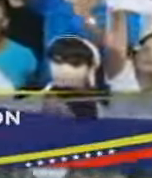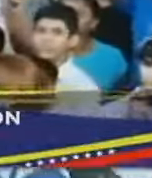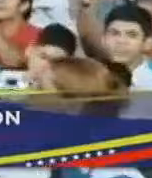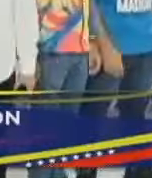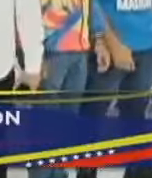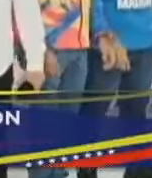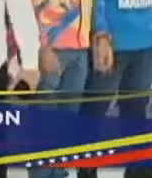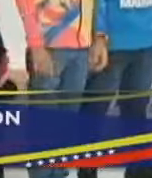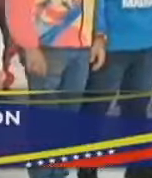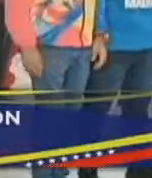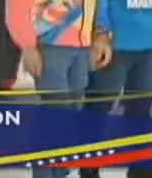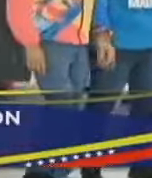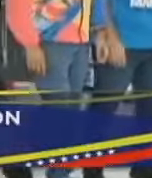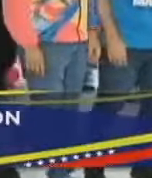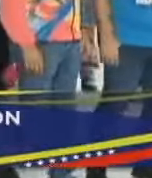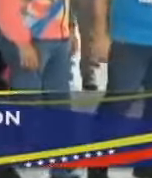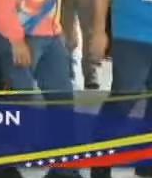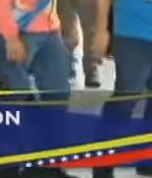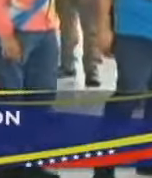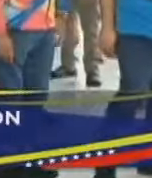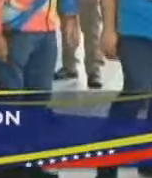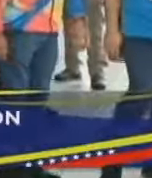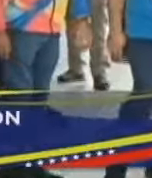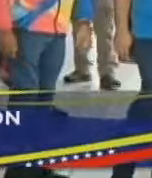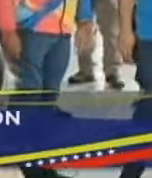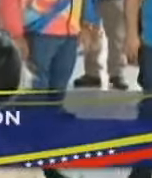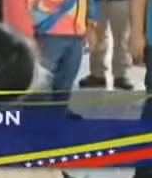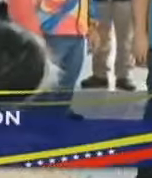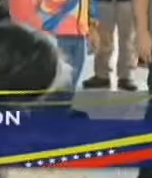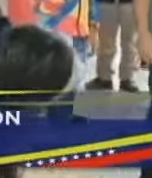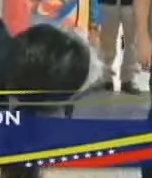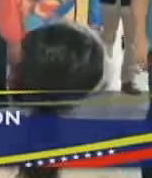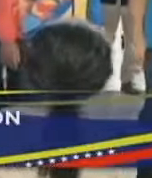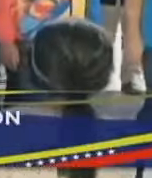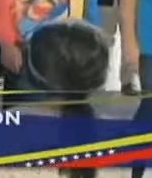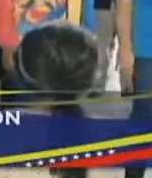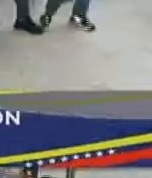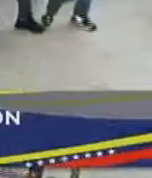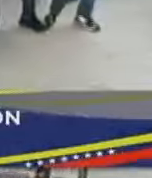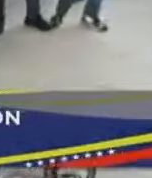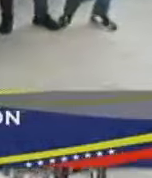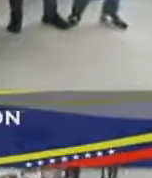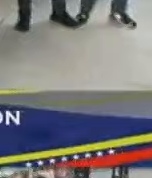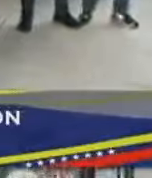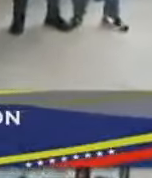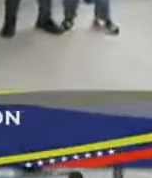Este plantel, directora, doctora.